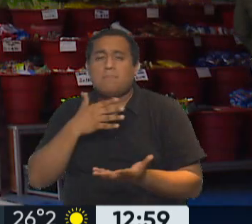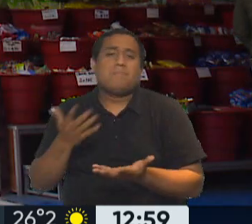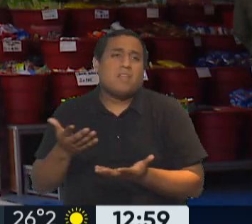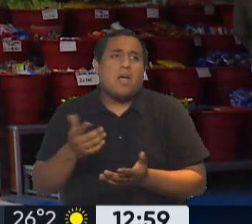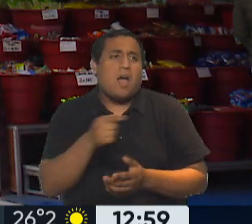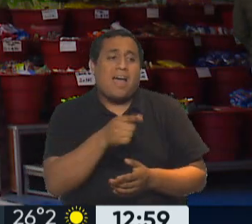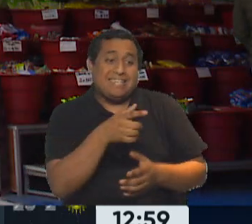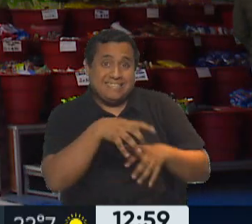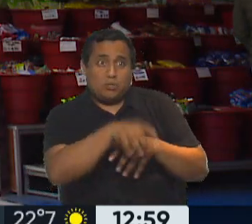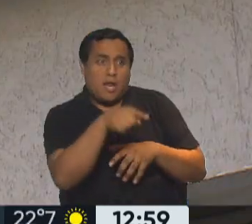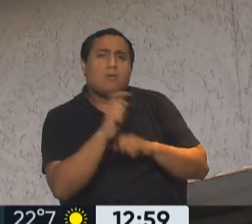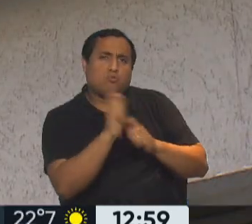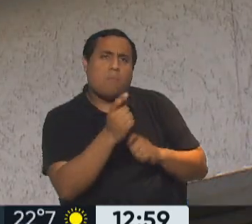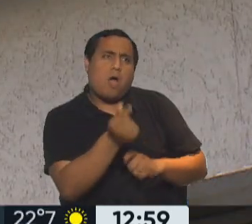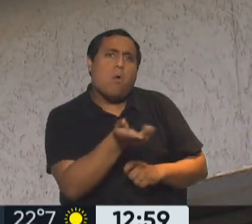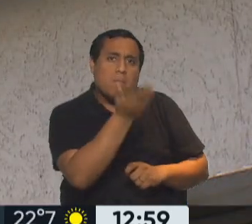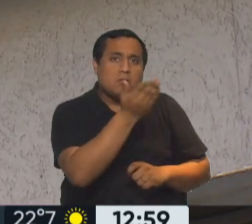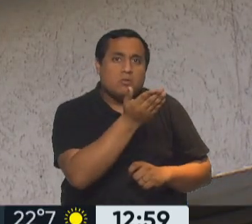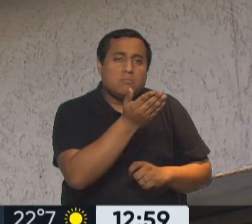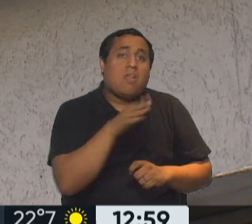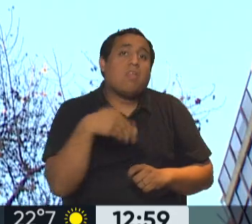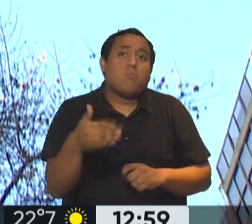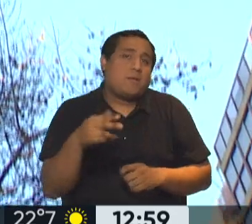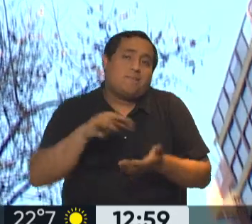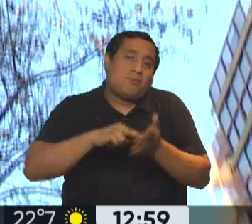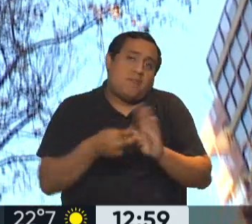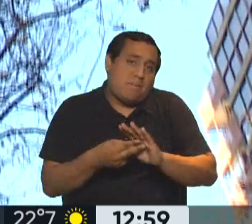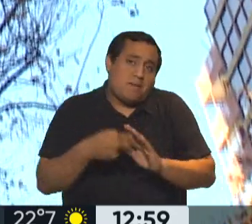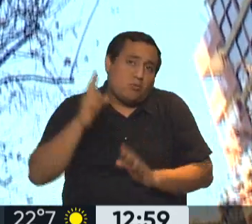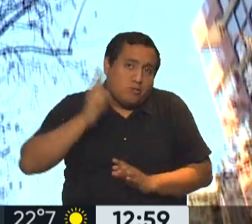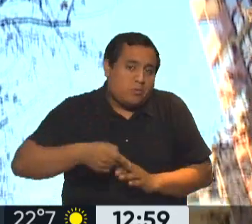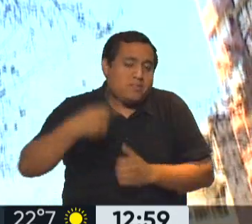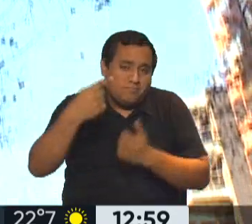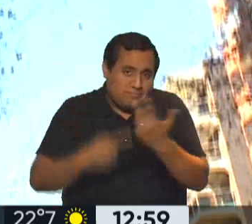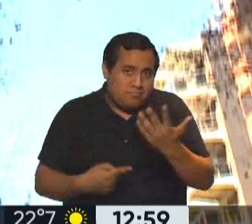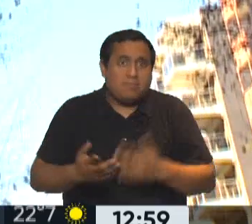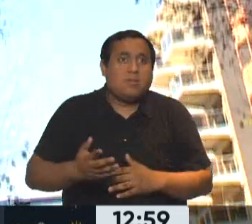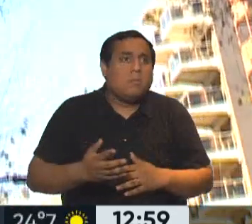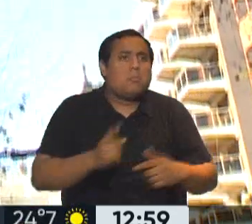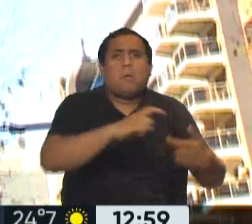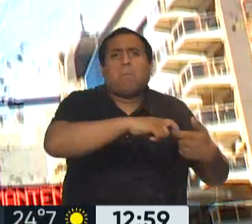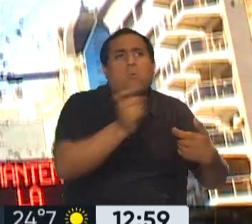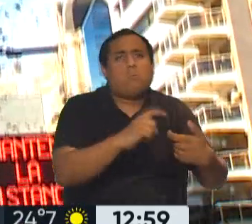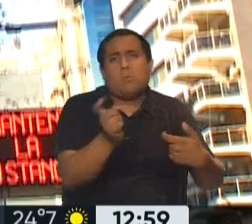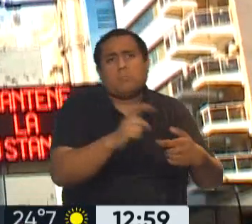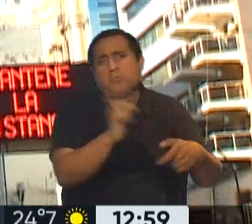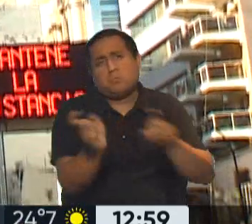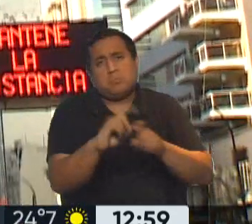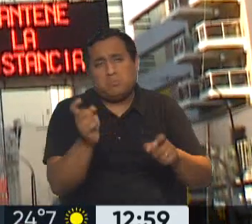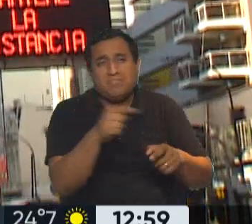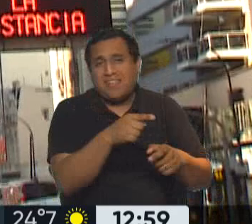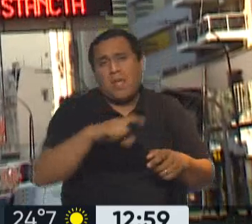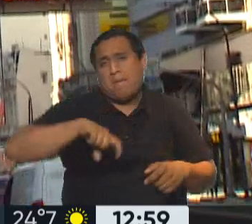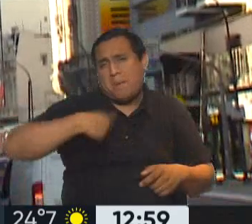aumentos a un sector y a la vez asume las consecuencias, porque al producirse esa migración, este sector que deja de